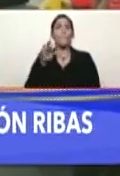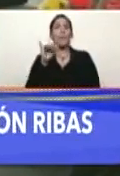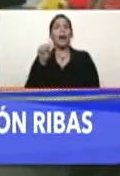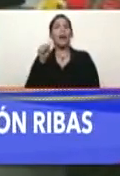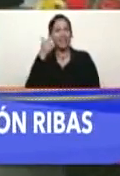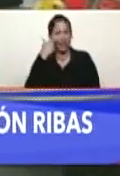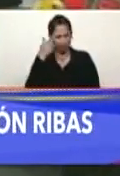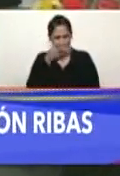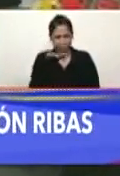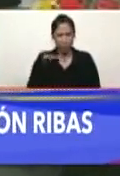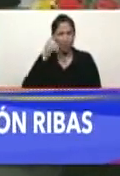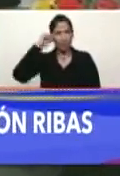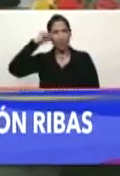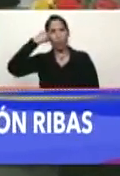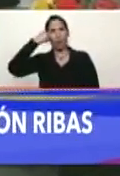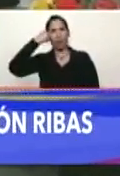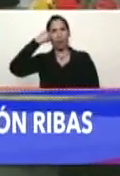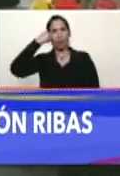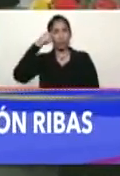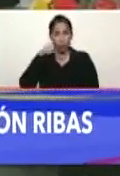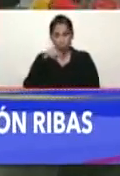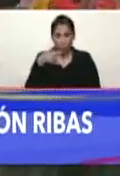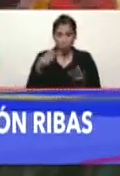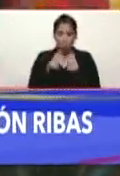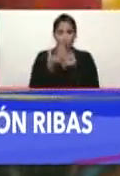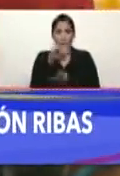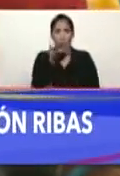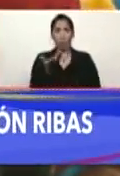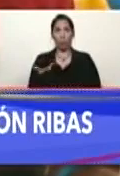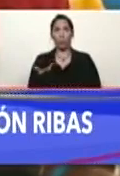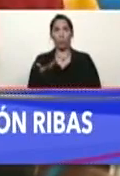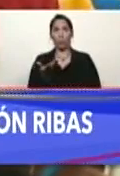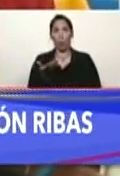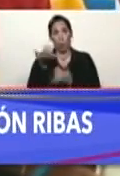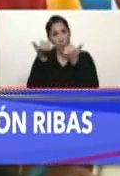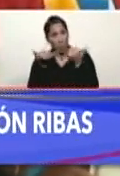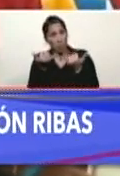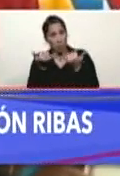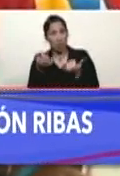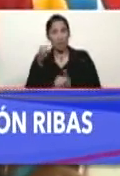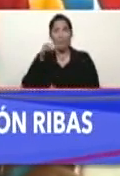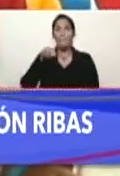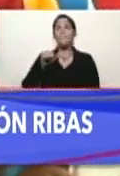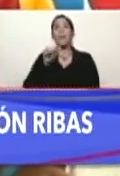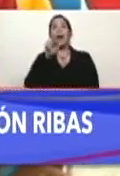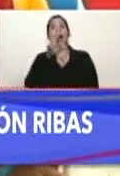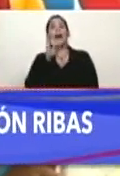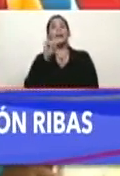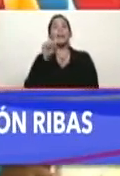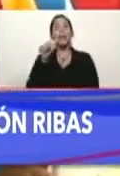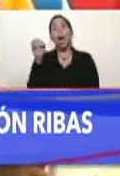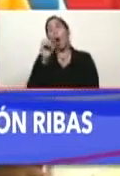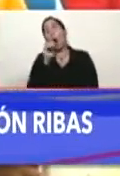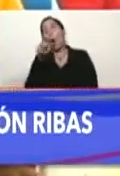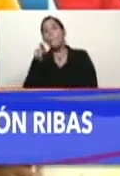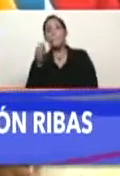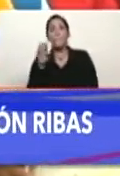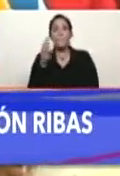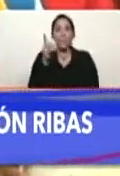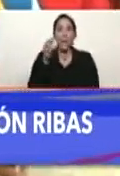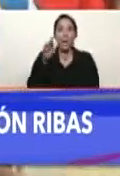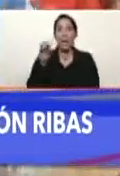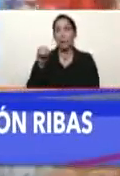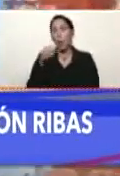ustedes se acuerdan, es contigo María. Si ahorita hay una María o un Pedro o un José